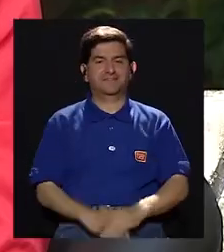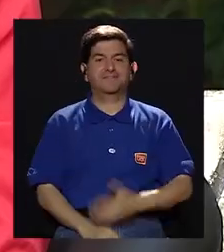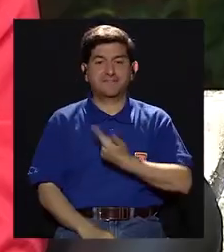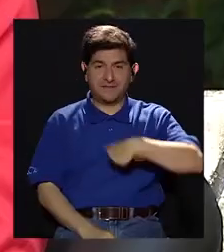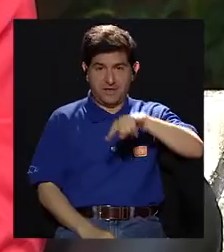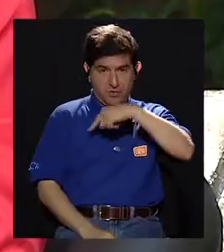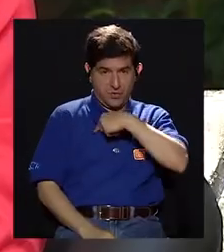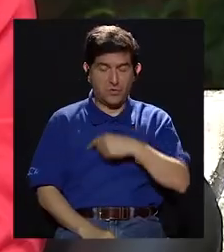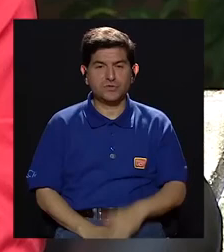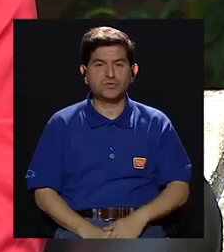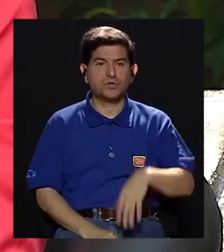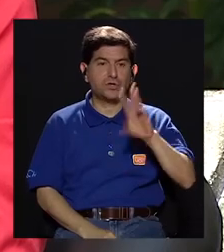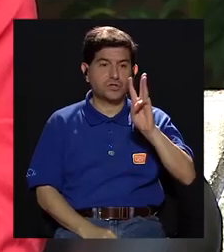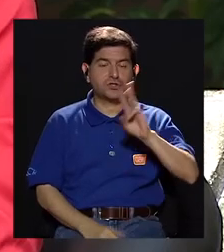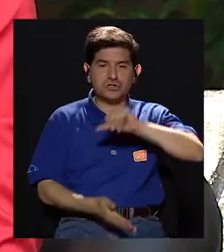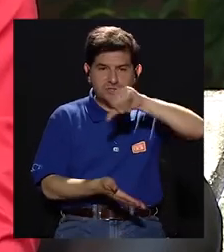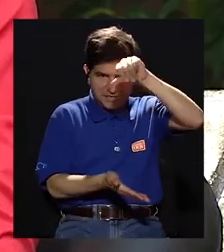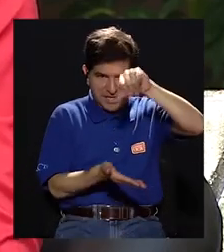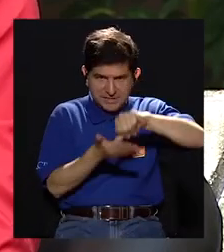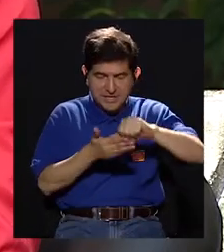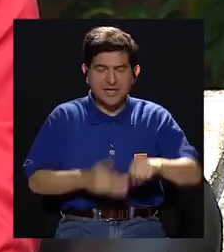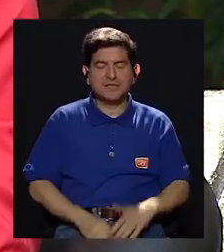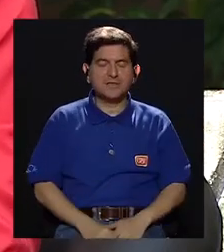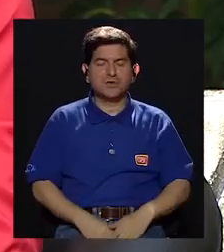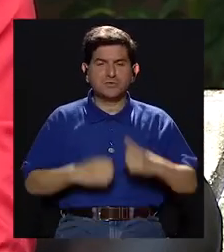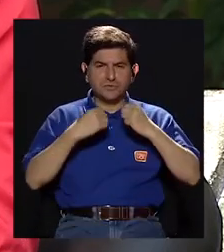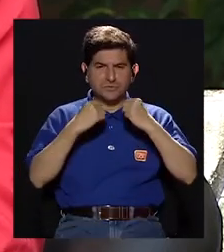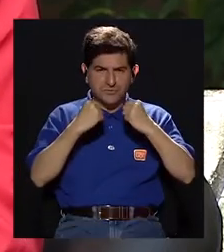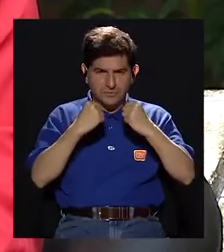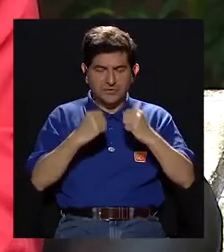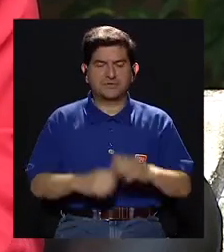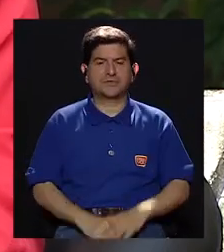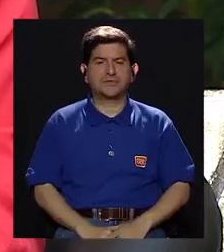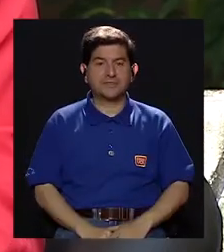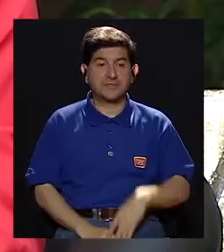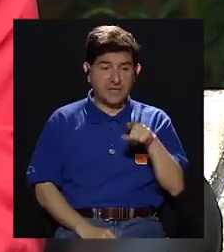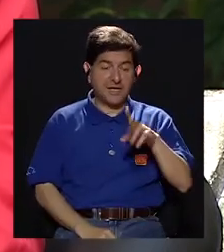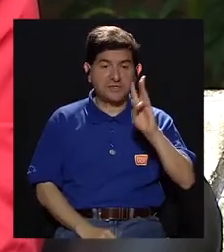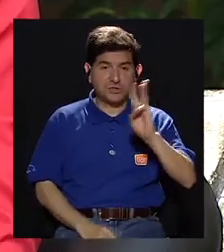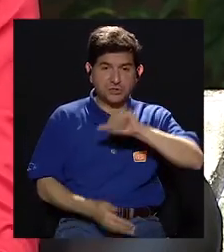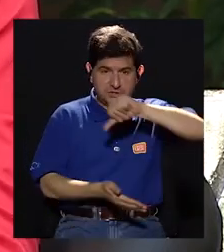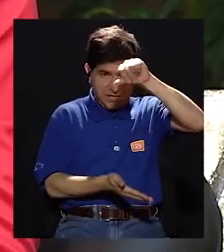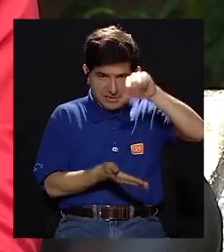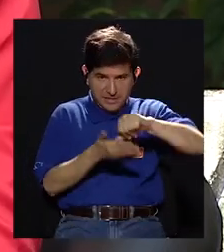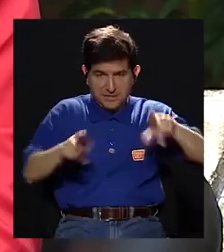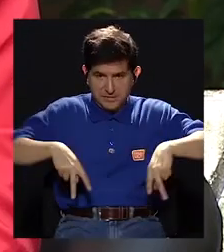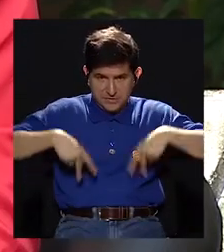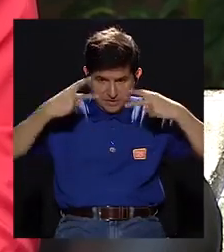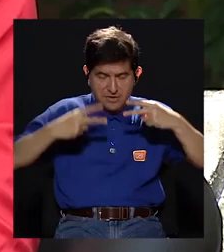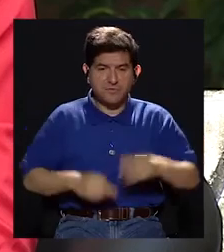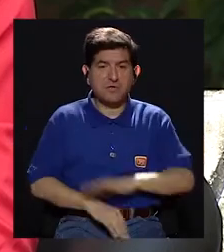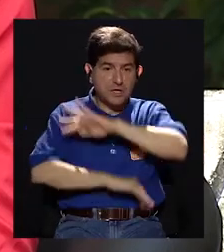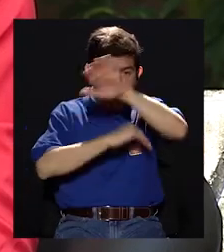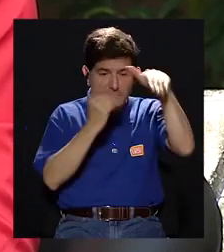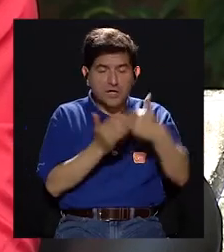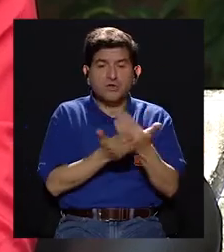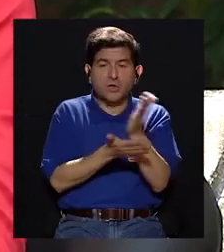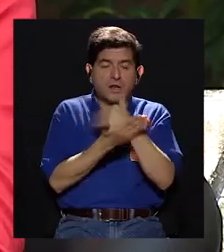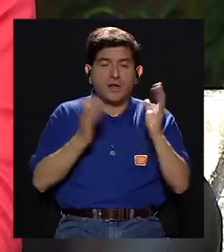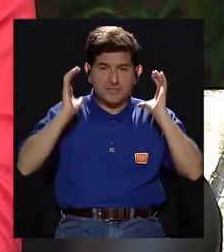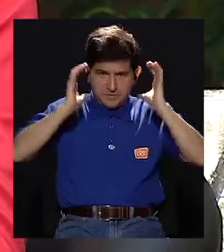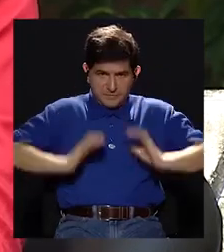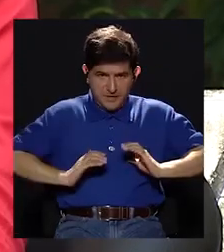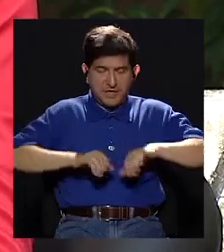es diferente. Nosotros manejamos 6 centros vitales que le llamamos, y entonces en estos 6 centros se encuentra